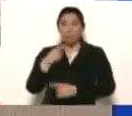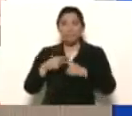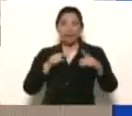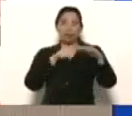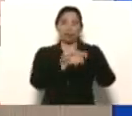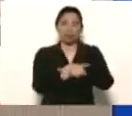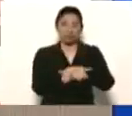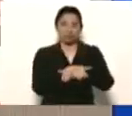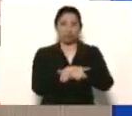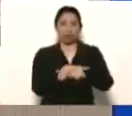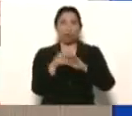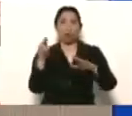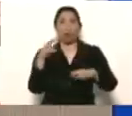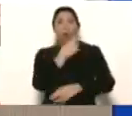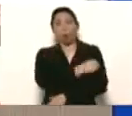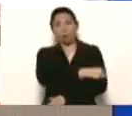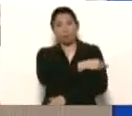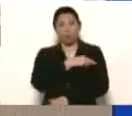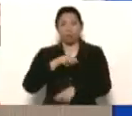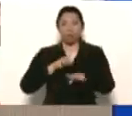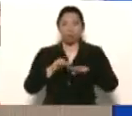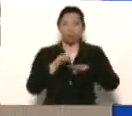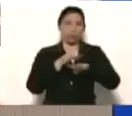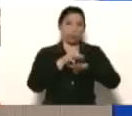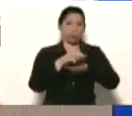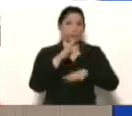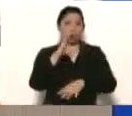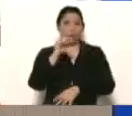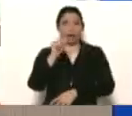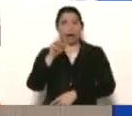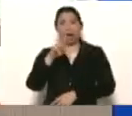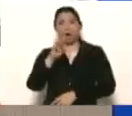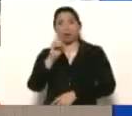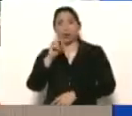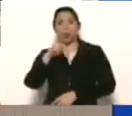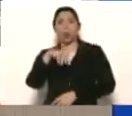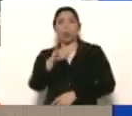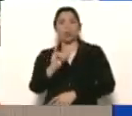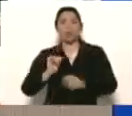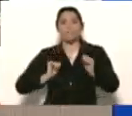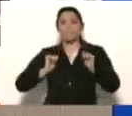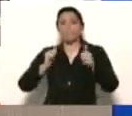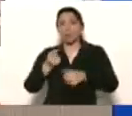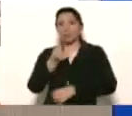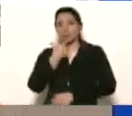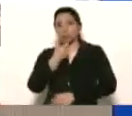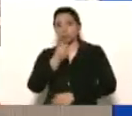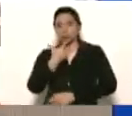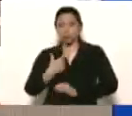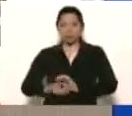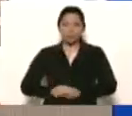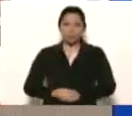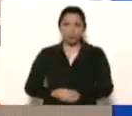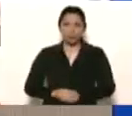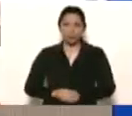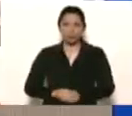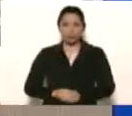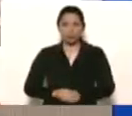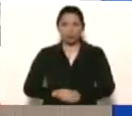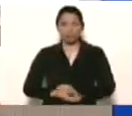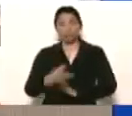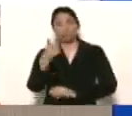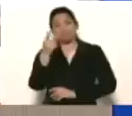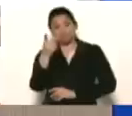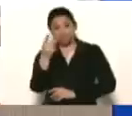en un hospital en el municipio caroní y se inició tratamiento con con clorofila